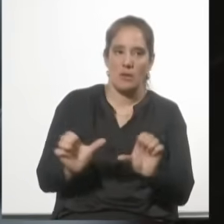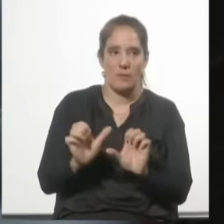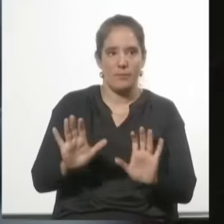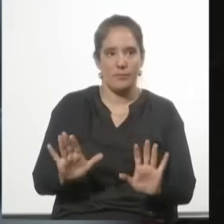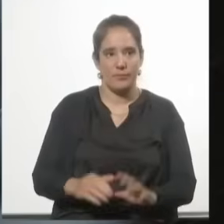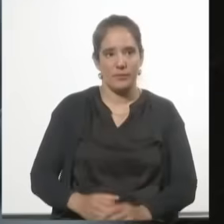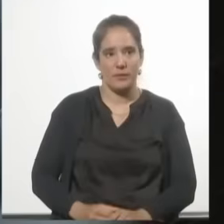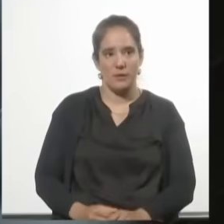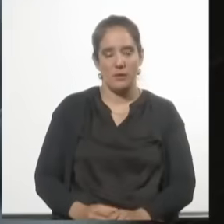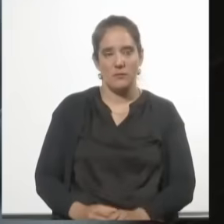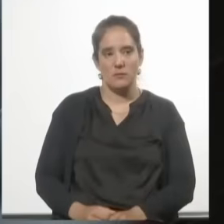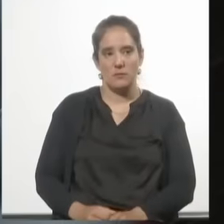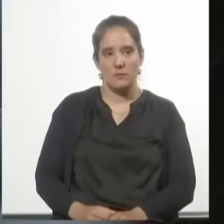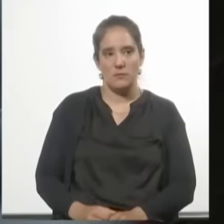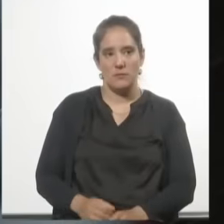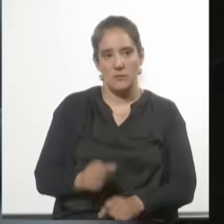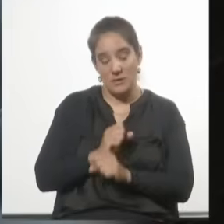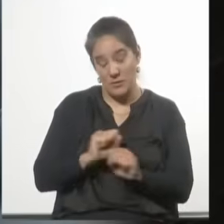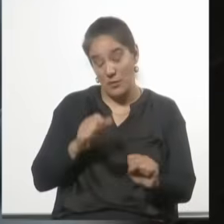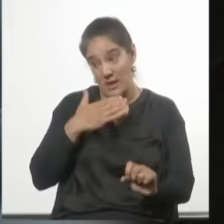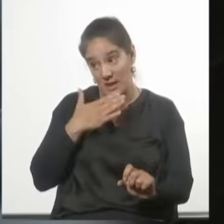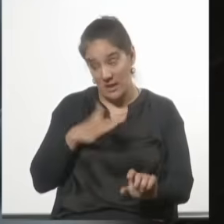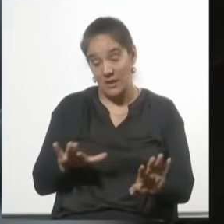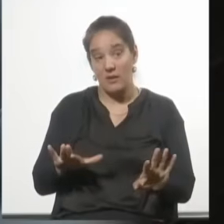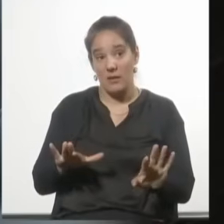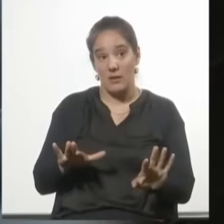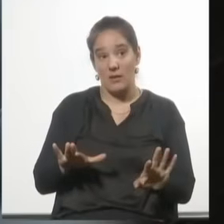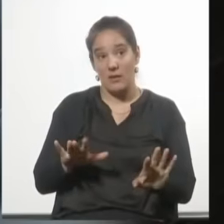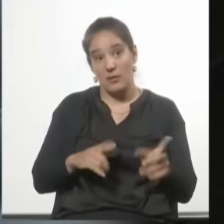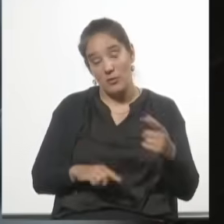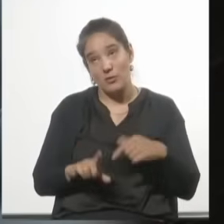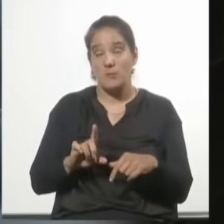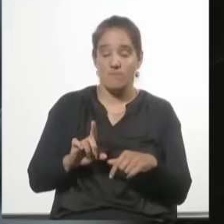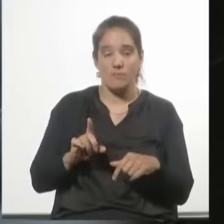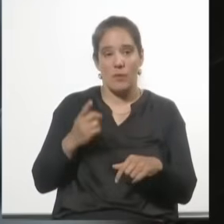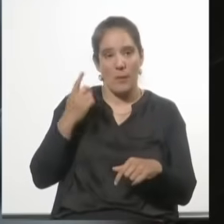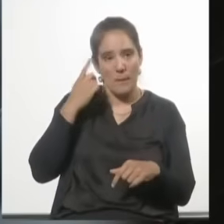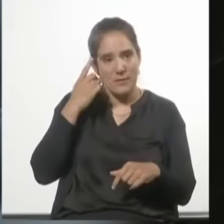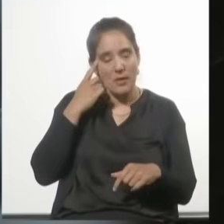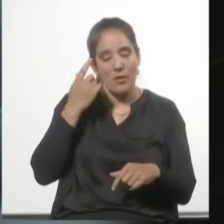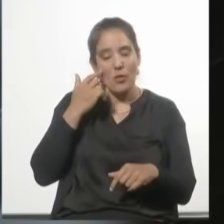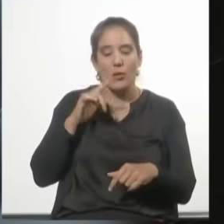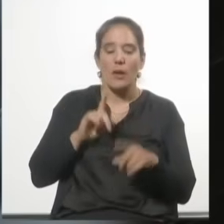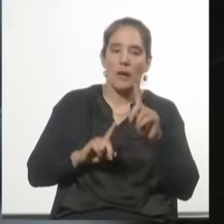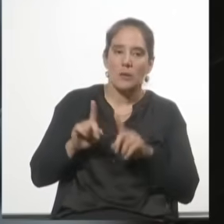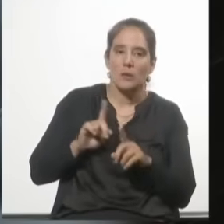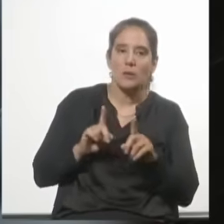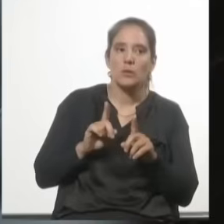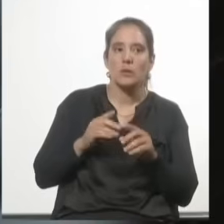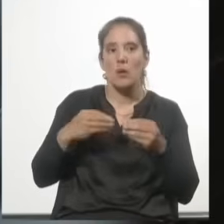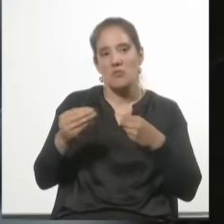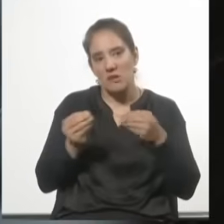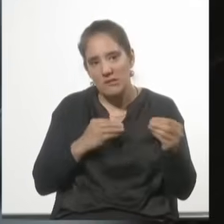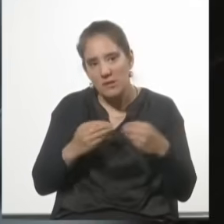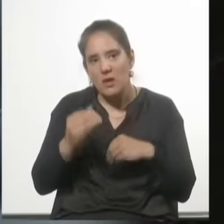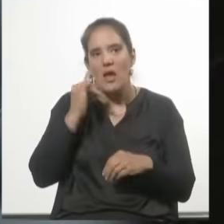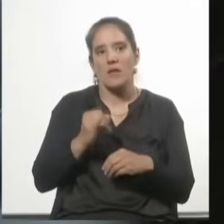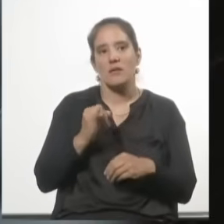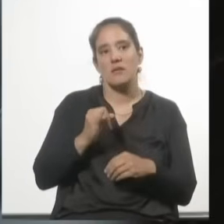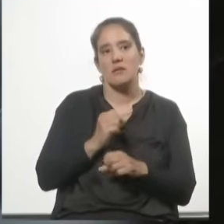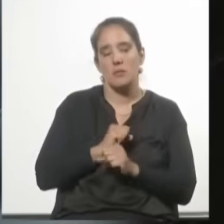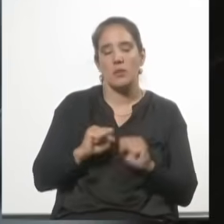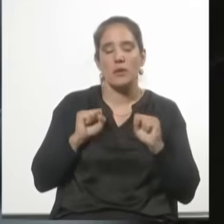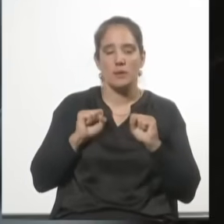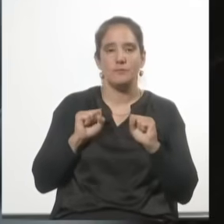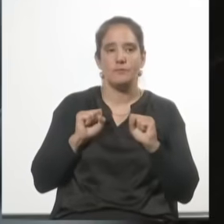motivo. Se podría entender con cierta razonabilidad mantener algún grado de excepcional flexibilidad si es que se